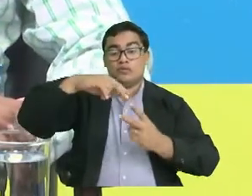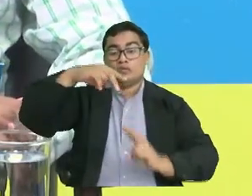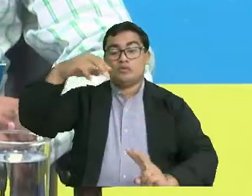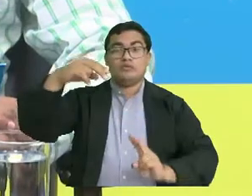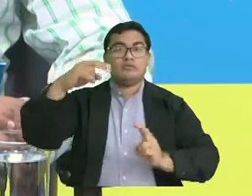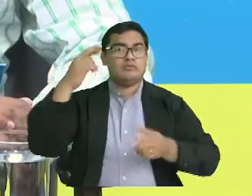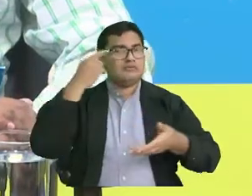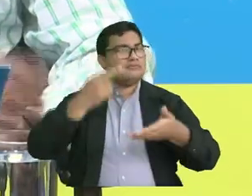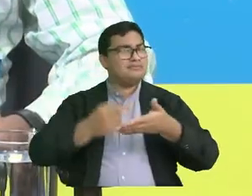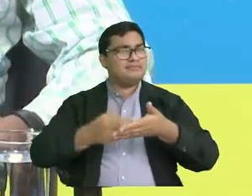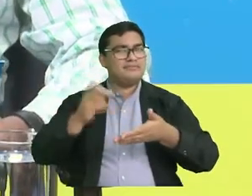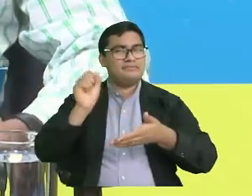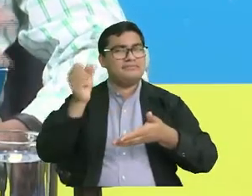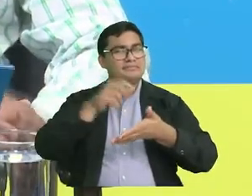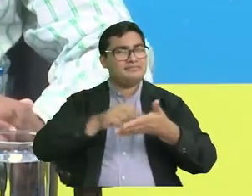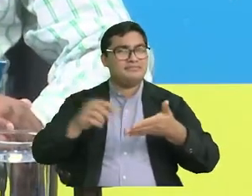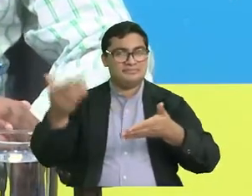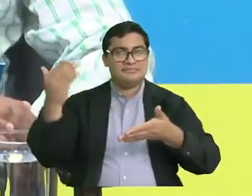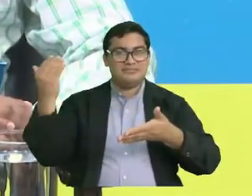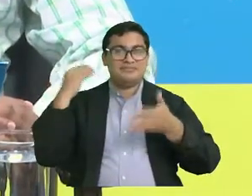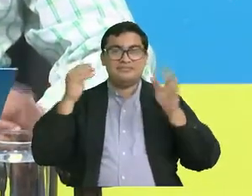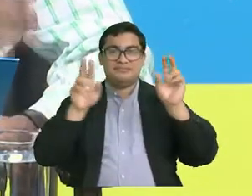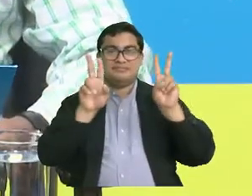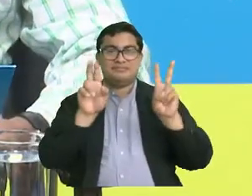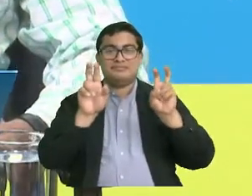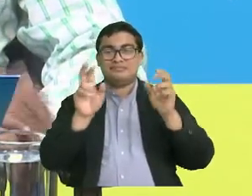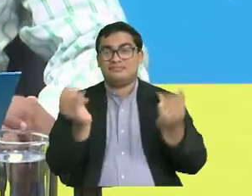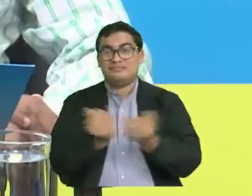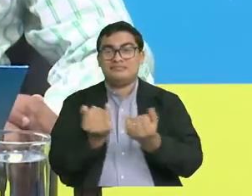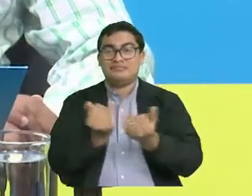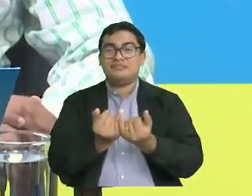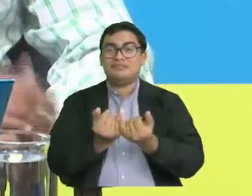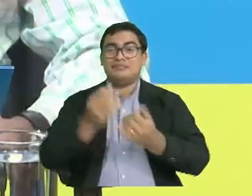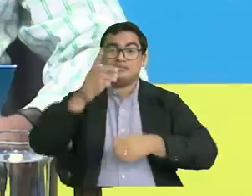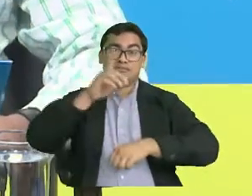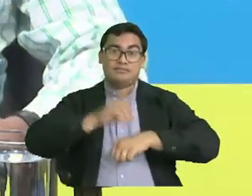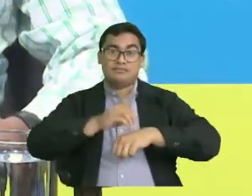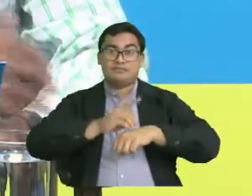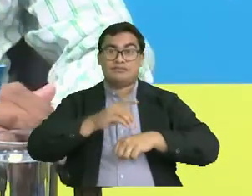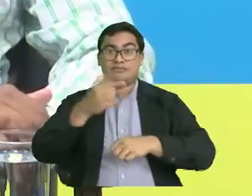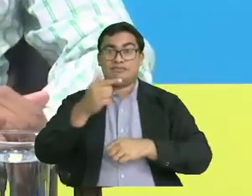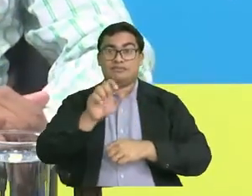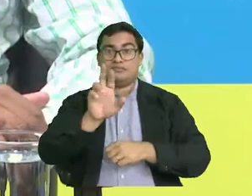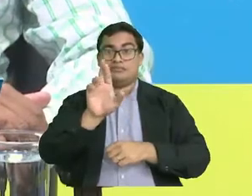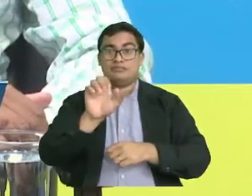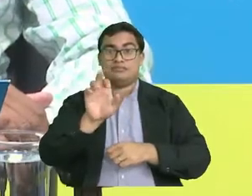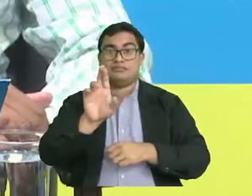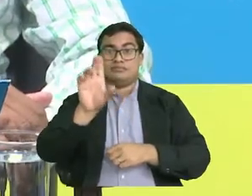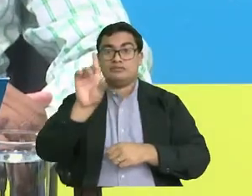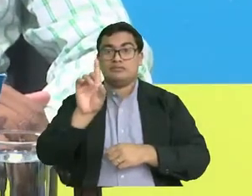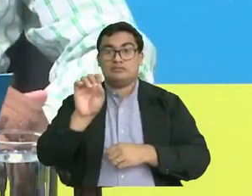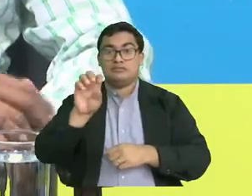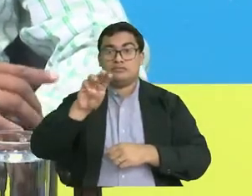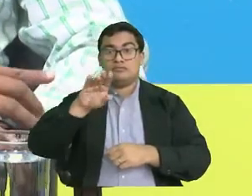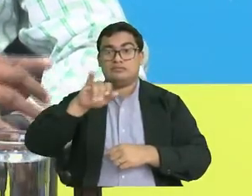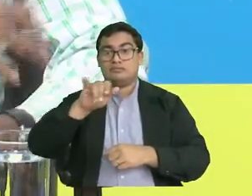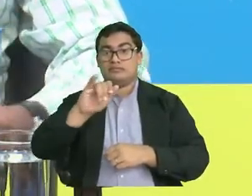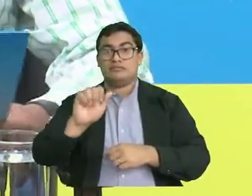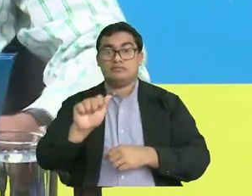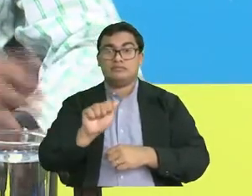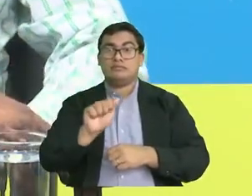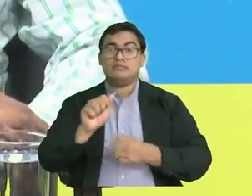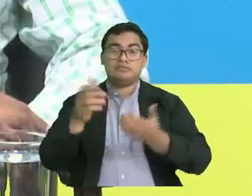que la semana pasada abordamos este tema, tuvimos al doctor Gerardo Mejía y nuevamente lo tenemos aquí para hablar de este tema